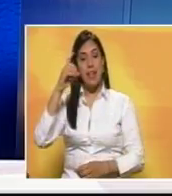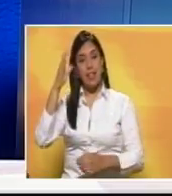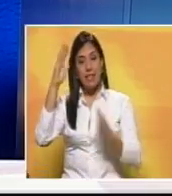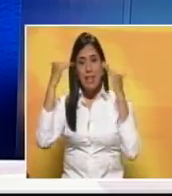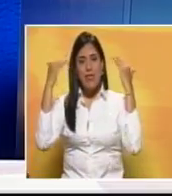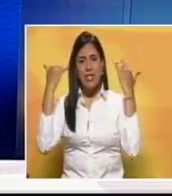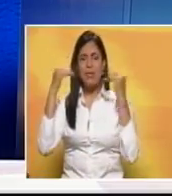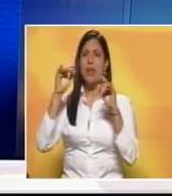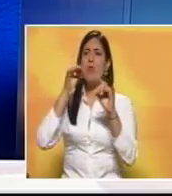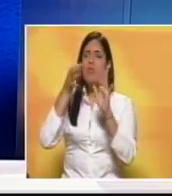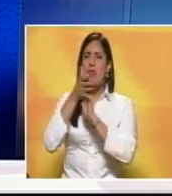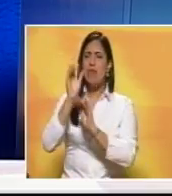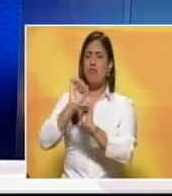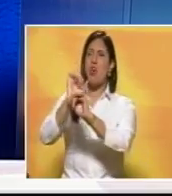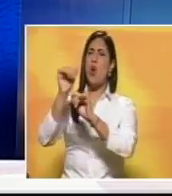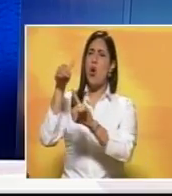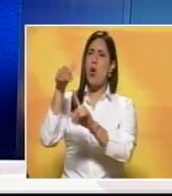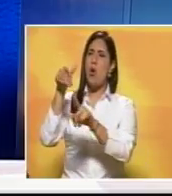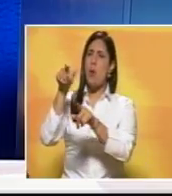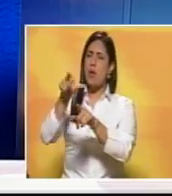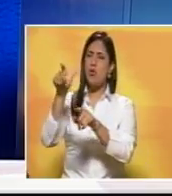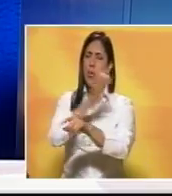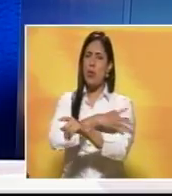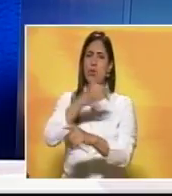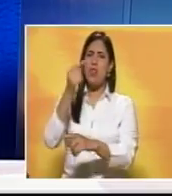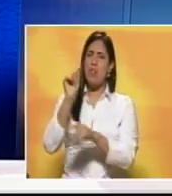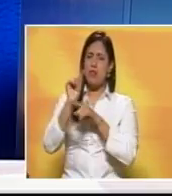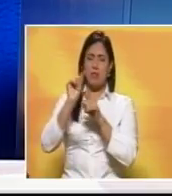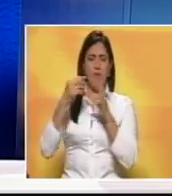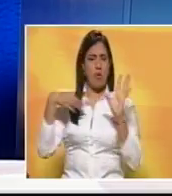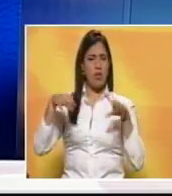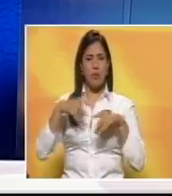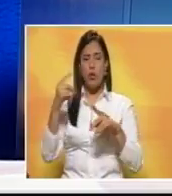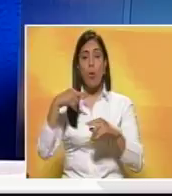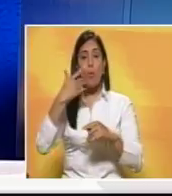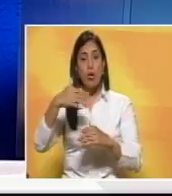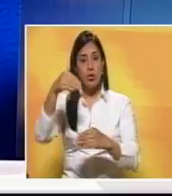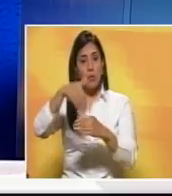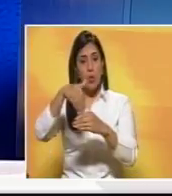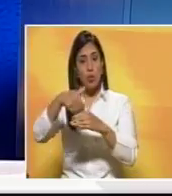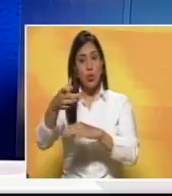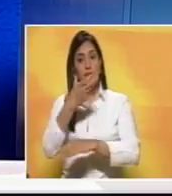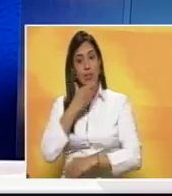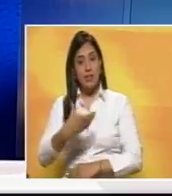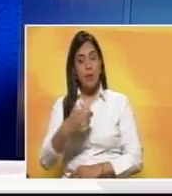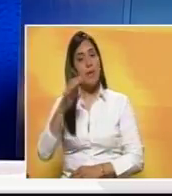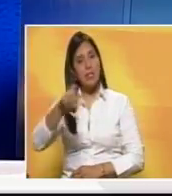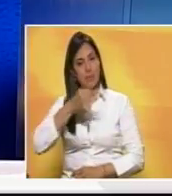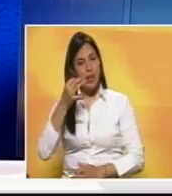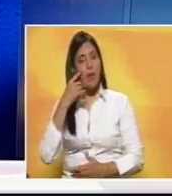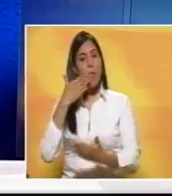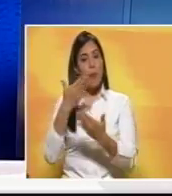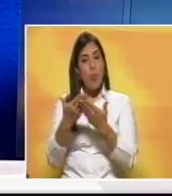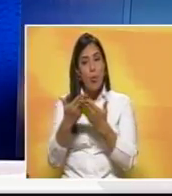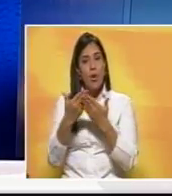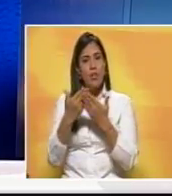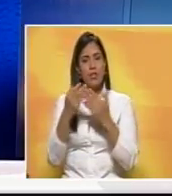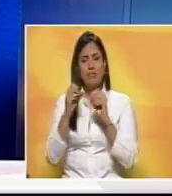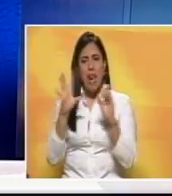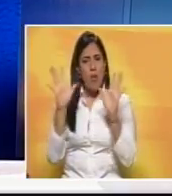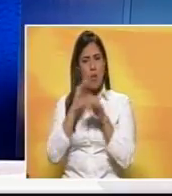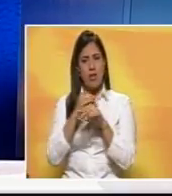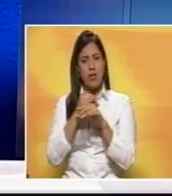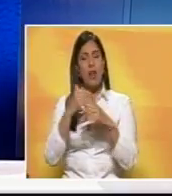rechazó críticas de partidos de oposición sobre las condiciones para los próximos comicios de diciembre. A su juicio son planteamientos